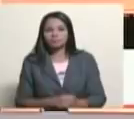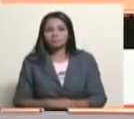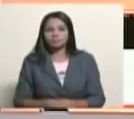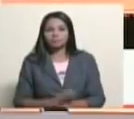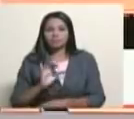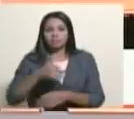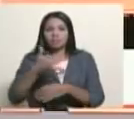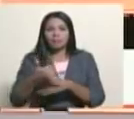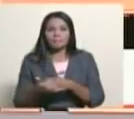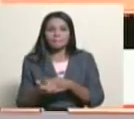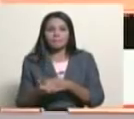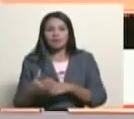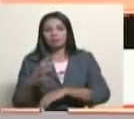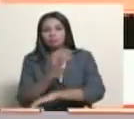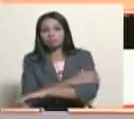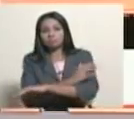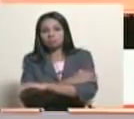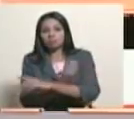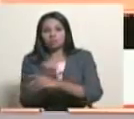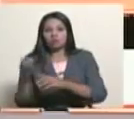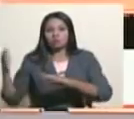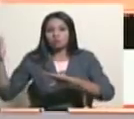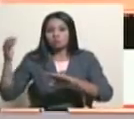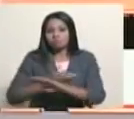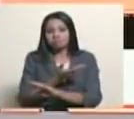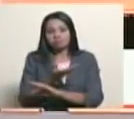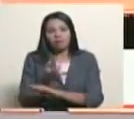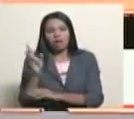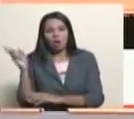plan extremista de derrocar al gobierno.